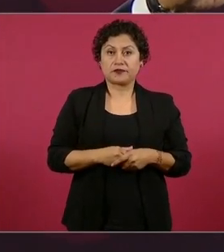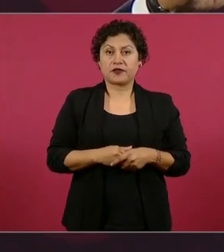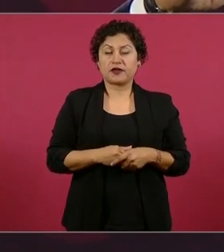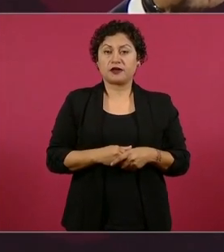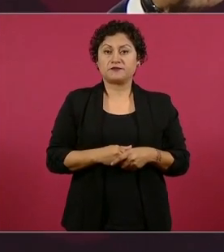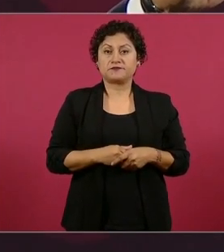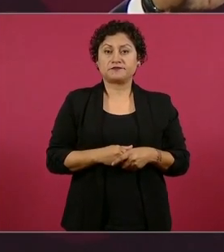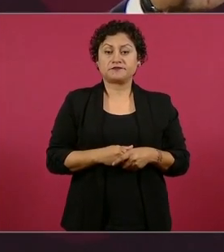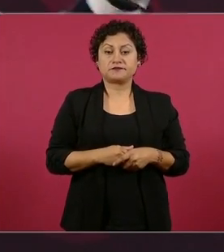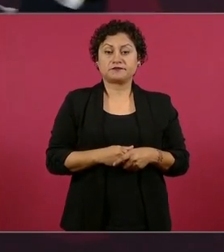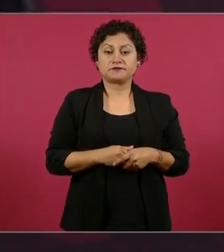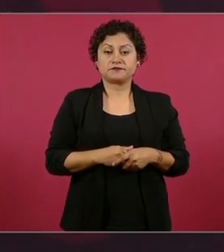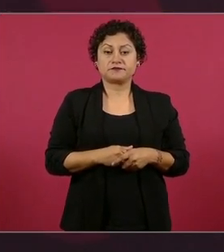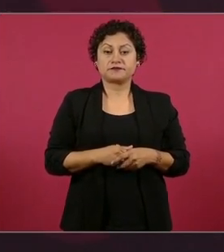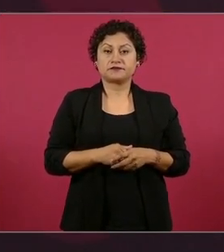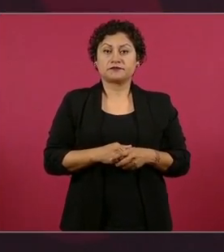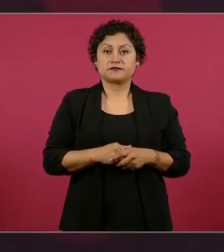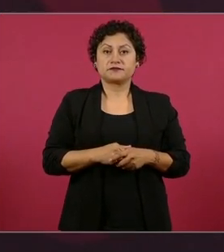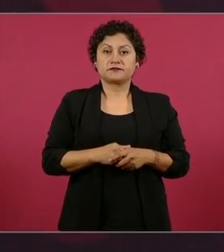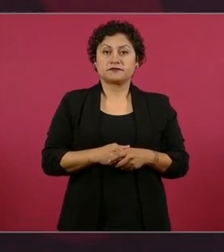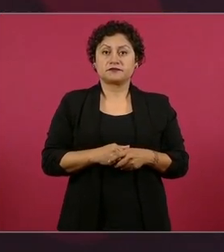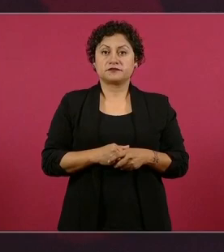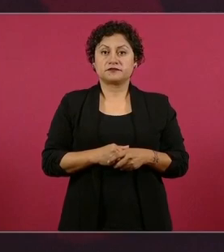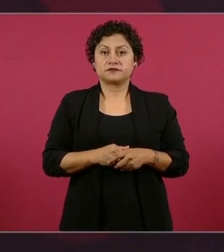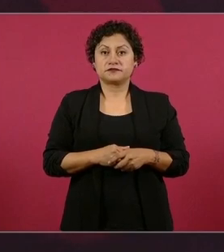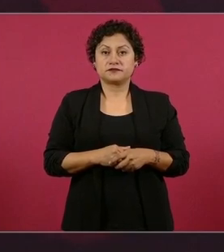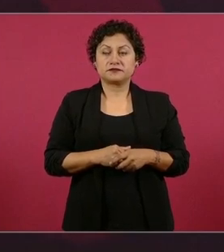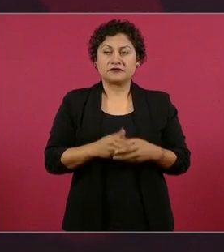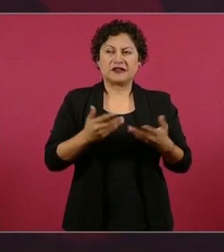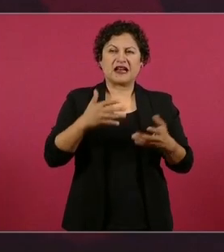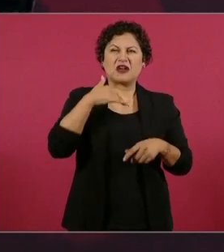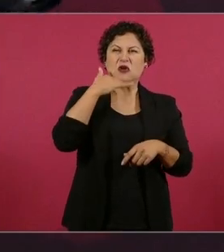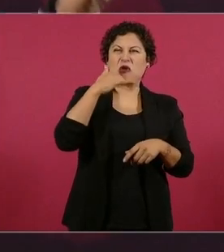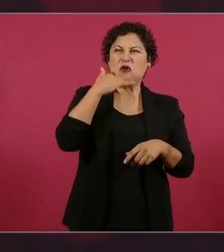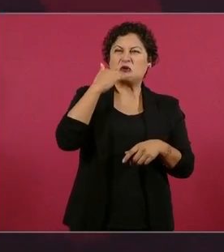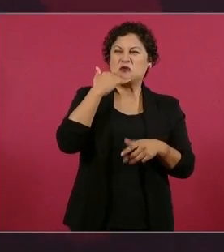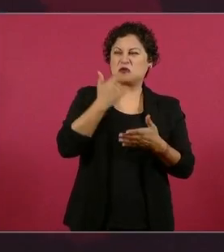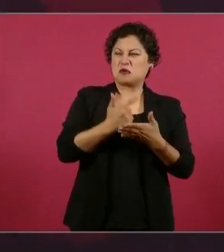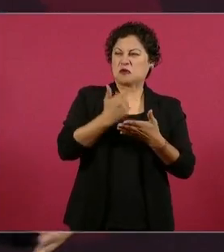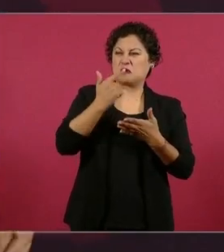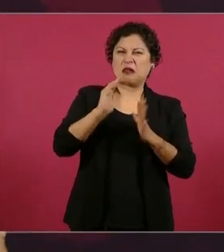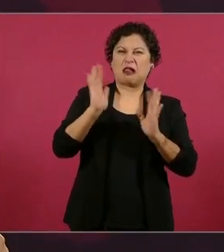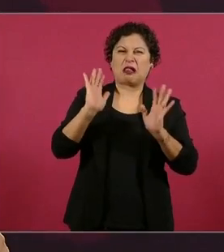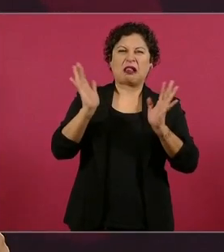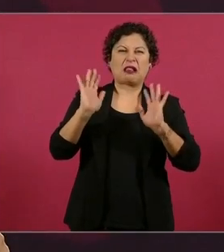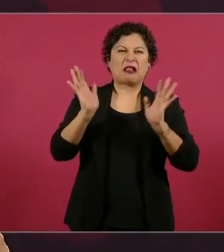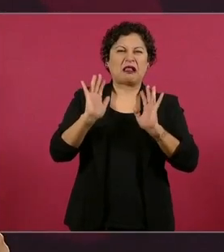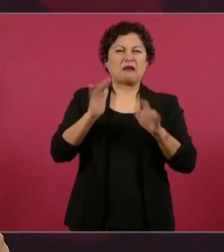corrupción como delito grave, porque eso hicieron.